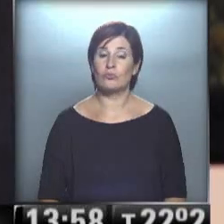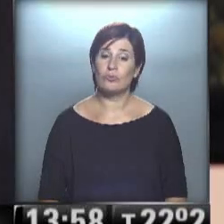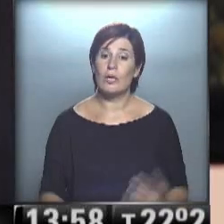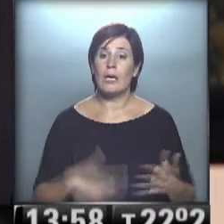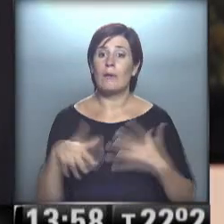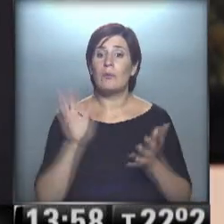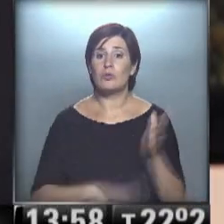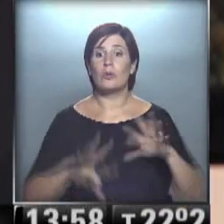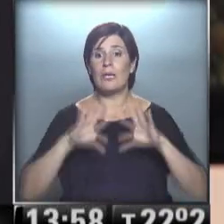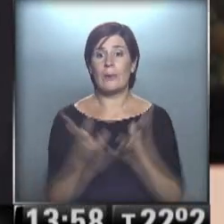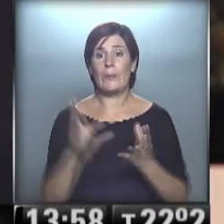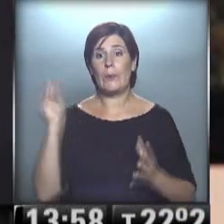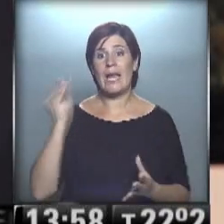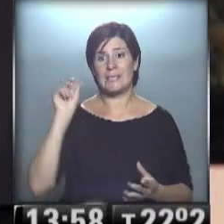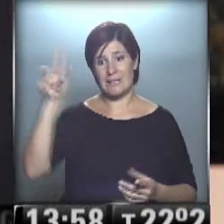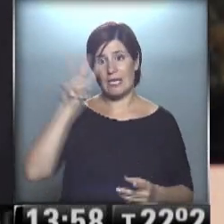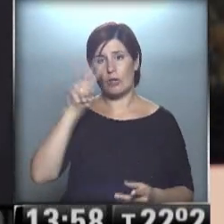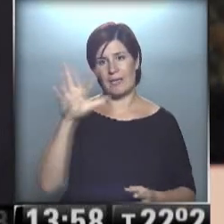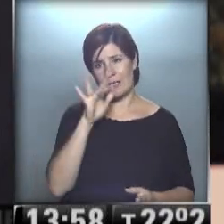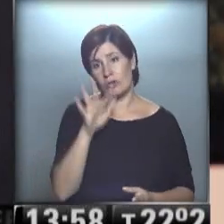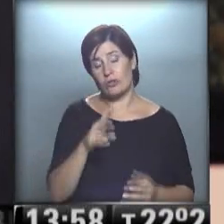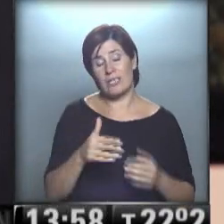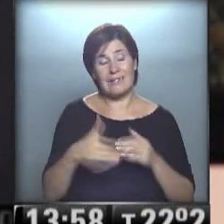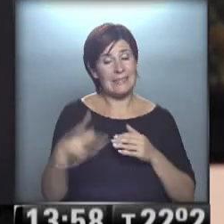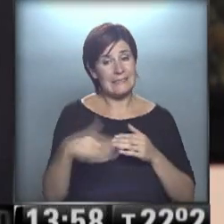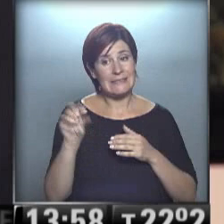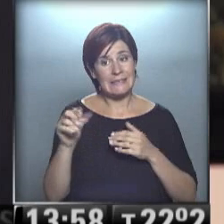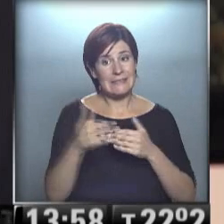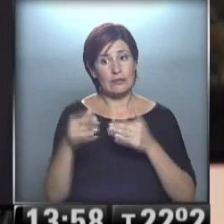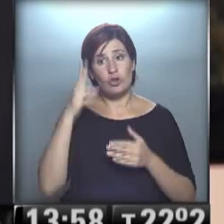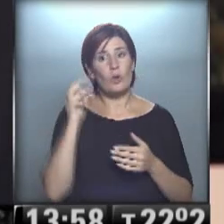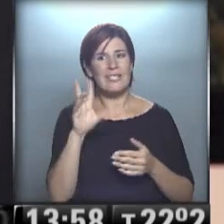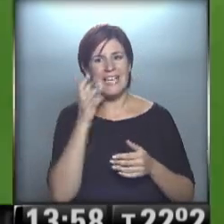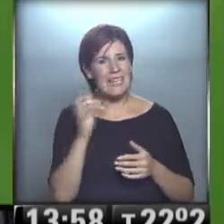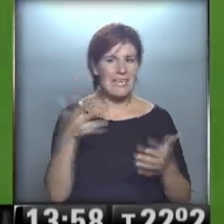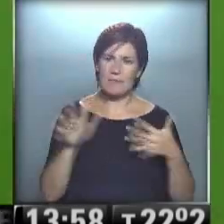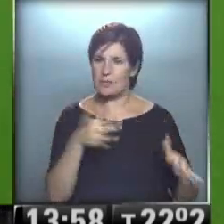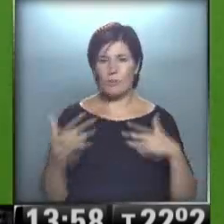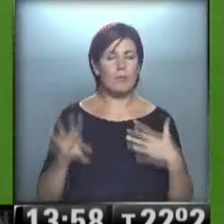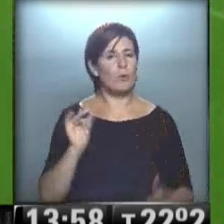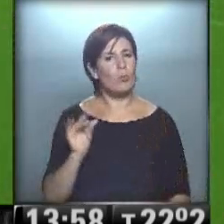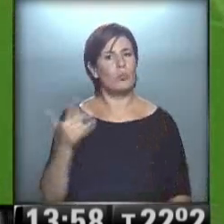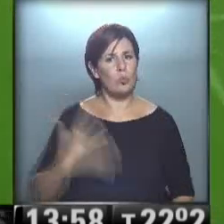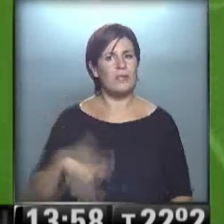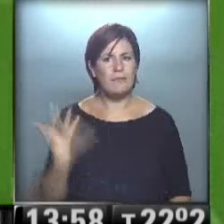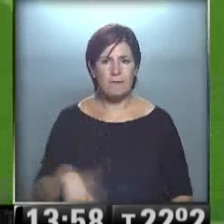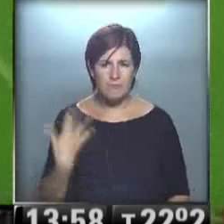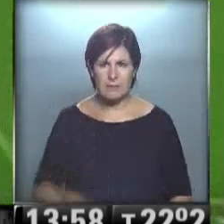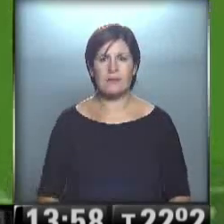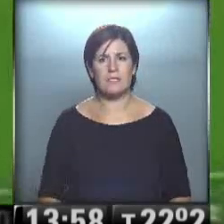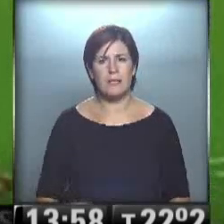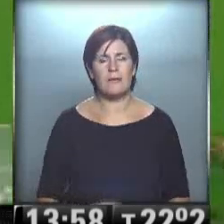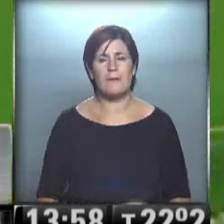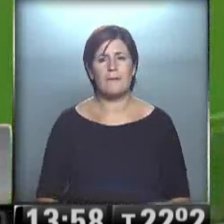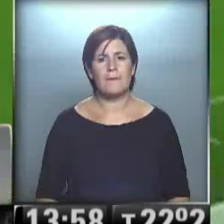Hablamos del Mundial, sí, Brasil 2014, falta un poquito más de 90 días, pero viene complicado. Todo el tema